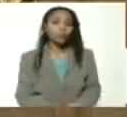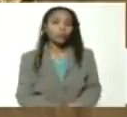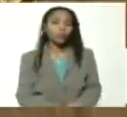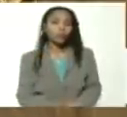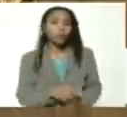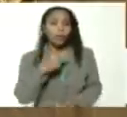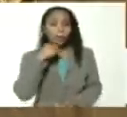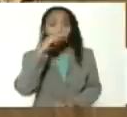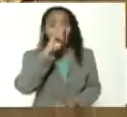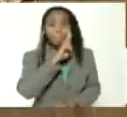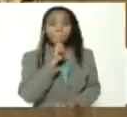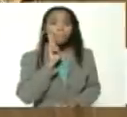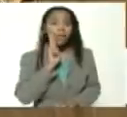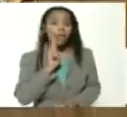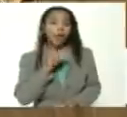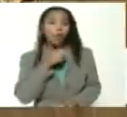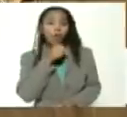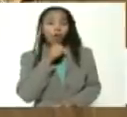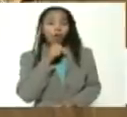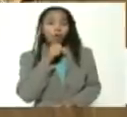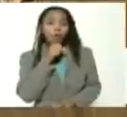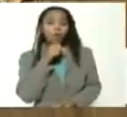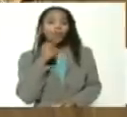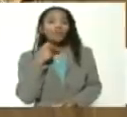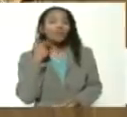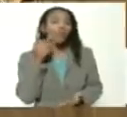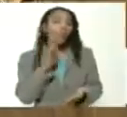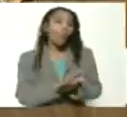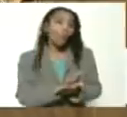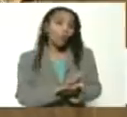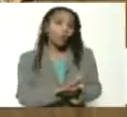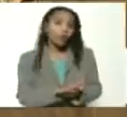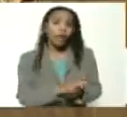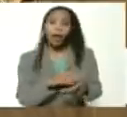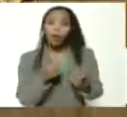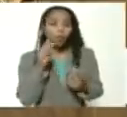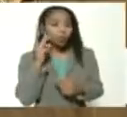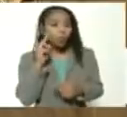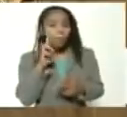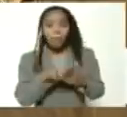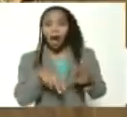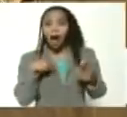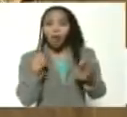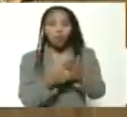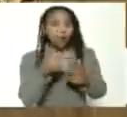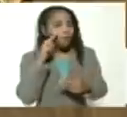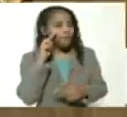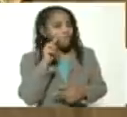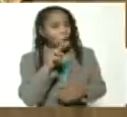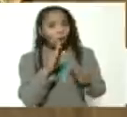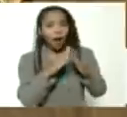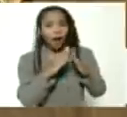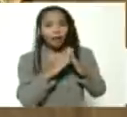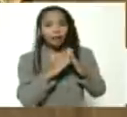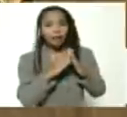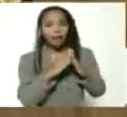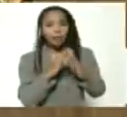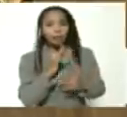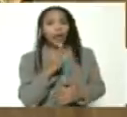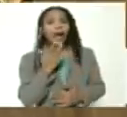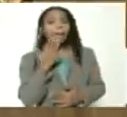madres que fallecieron, abuelas que fallecieron, hermanos que no pudieron ver nuevamente en su hogar, por